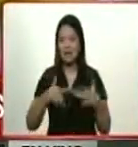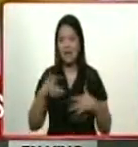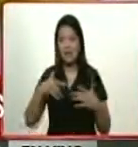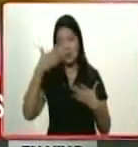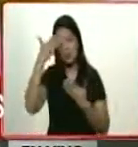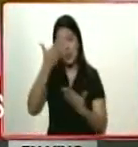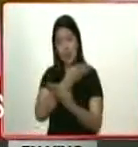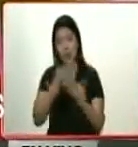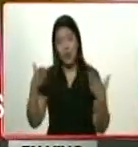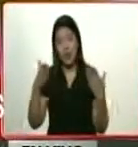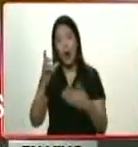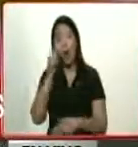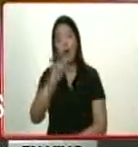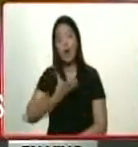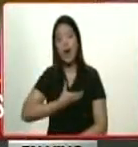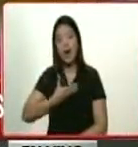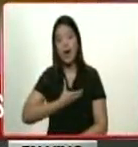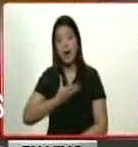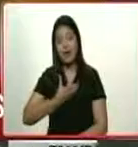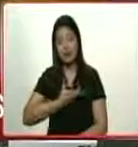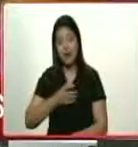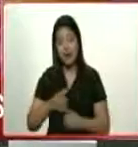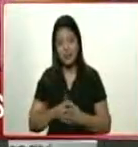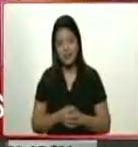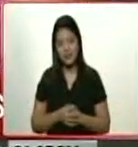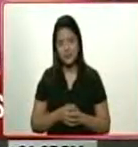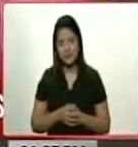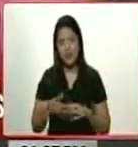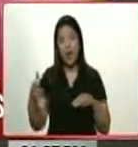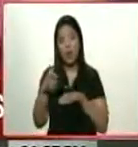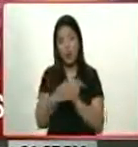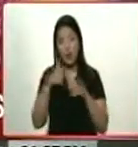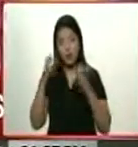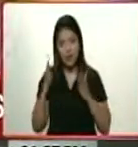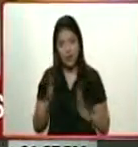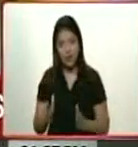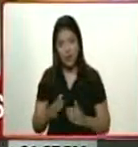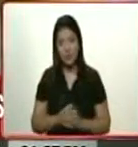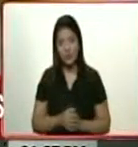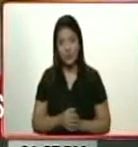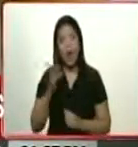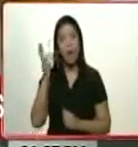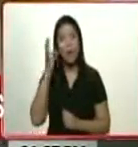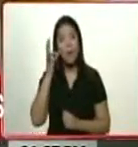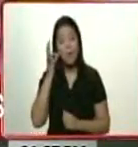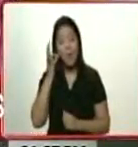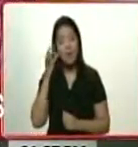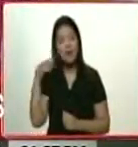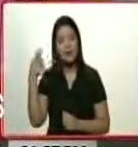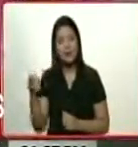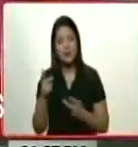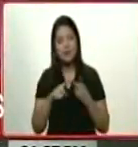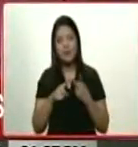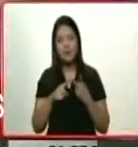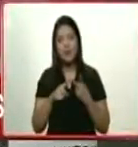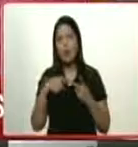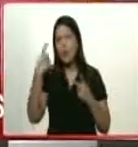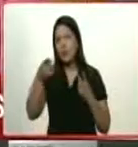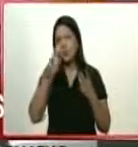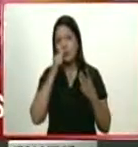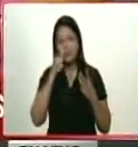compatriotas, camaradas. Un saludo también y un aplauso que nos están viendo por Venezolana de Televisión en este momento en vivo, a toda Venezuela.